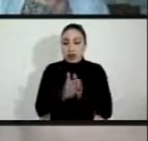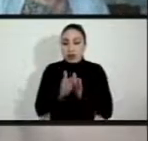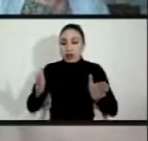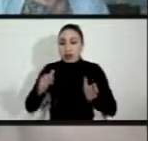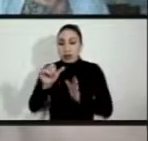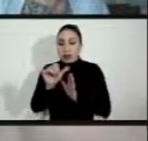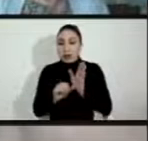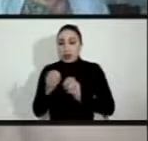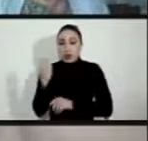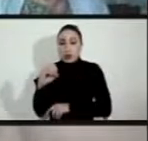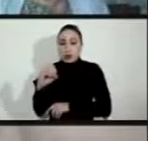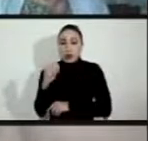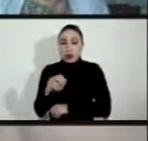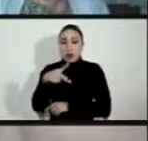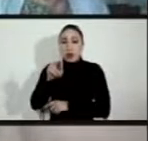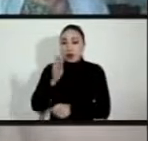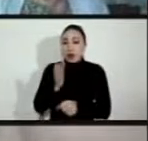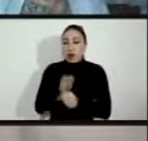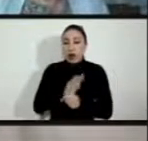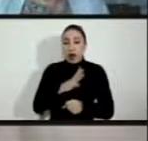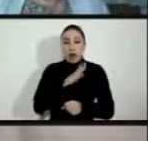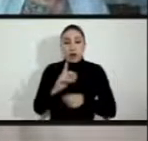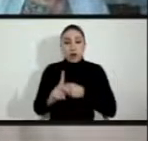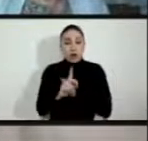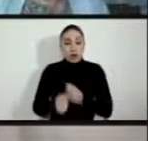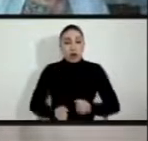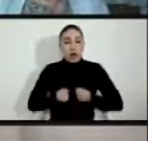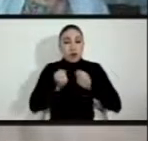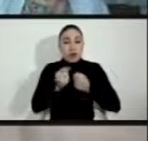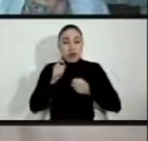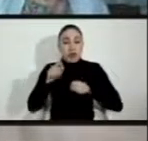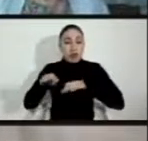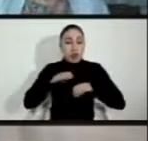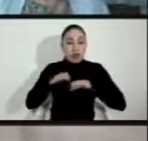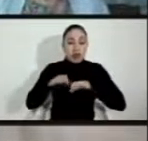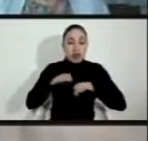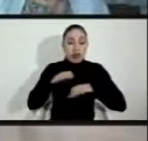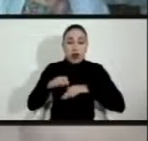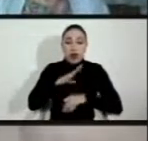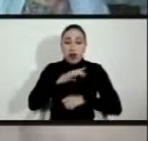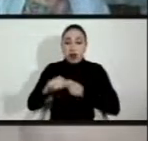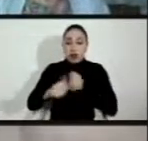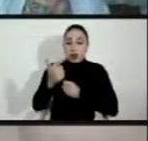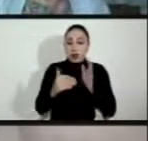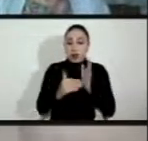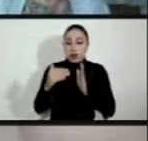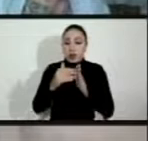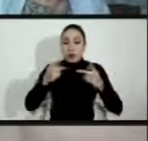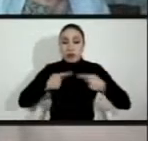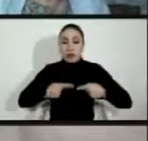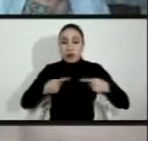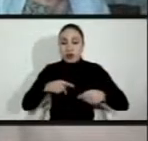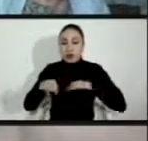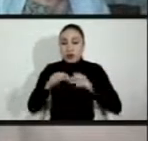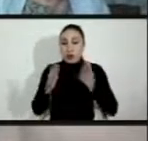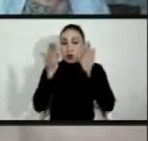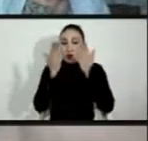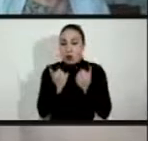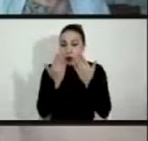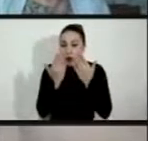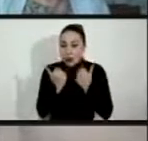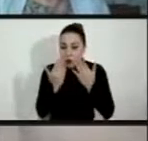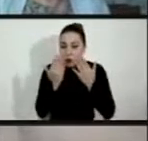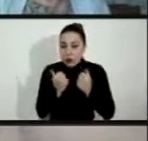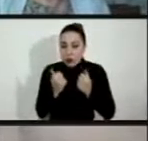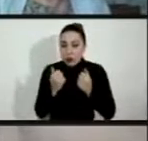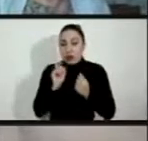desempleo en donde hay más de 12 millones de personas desempleadas entre trabajos